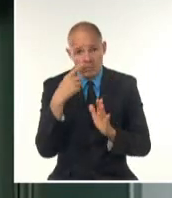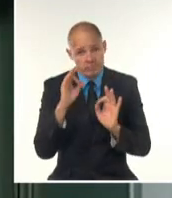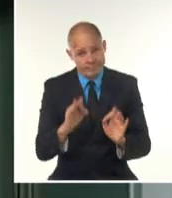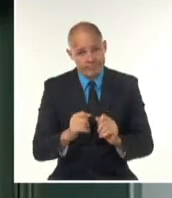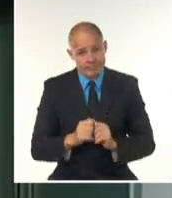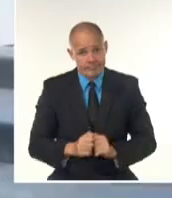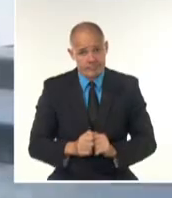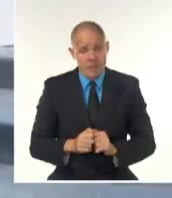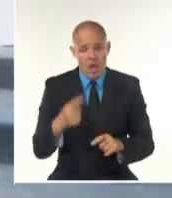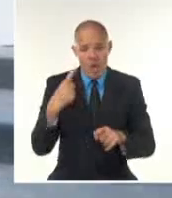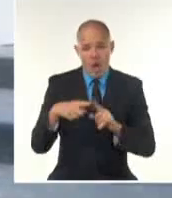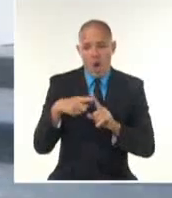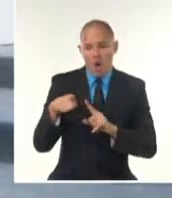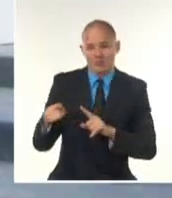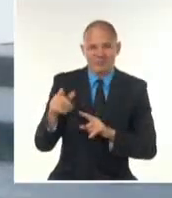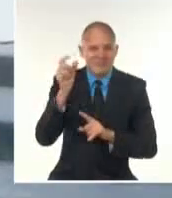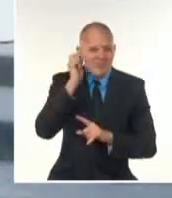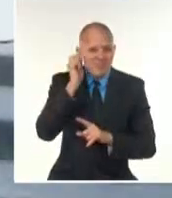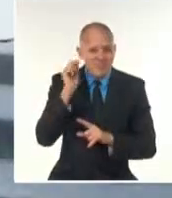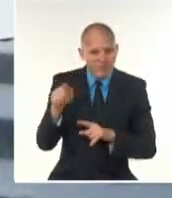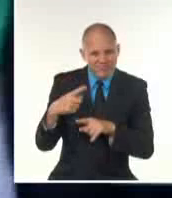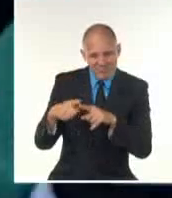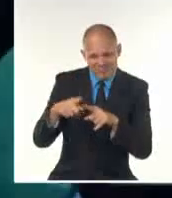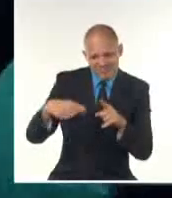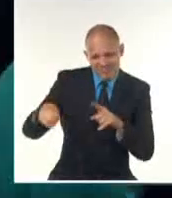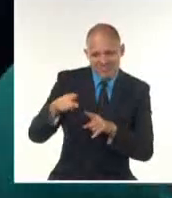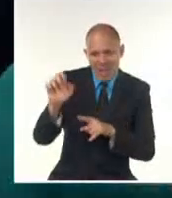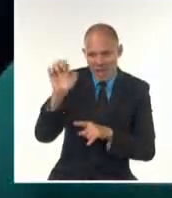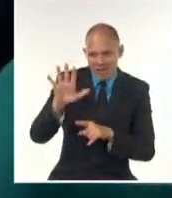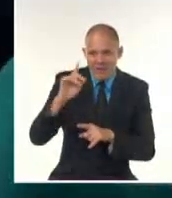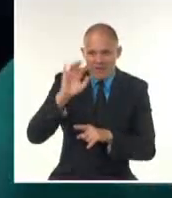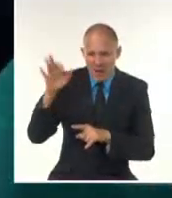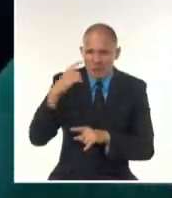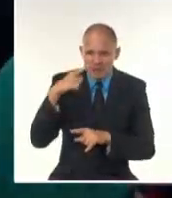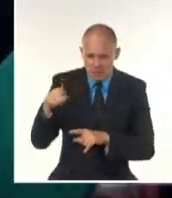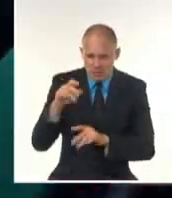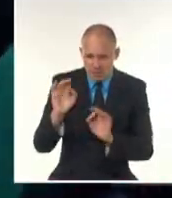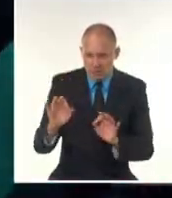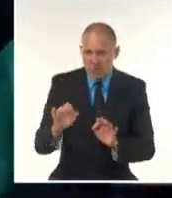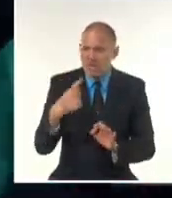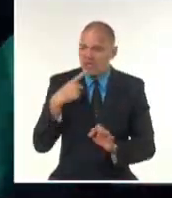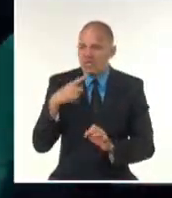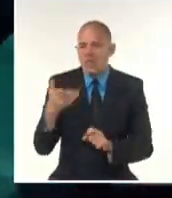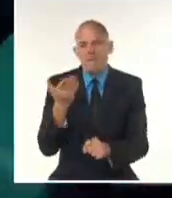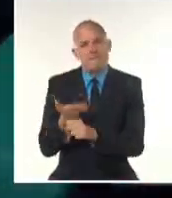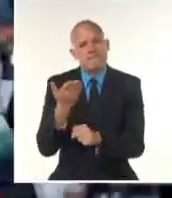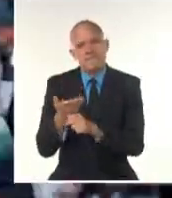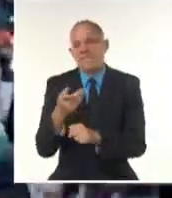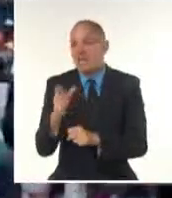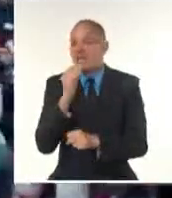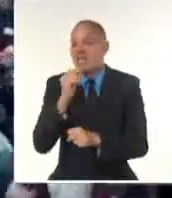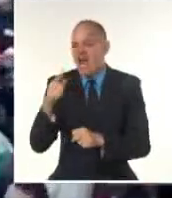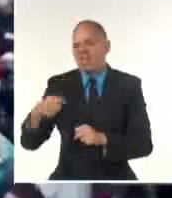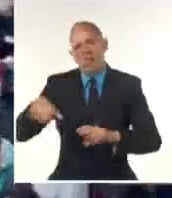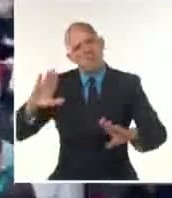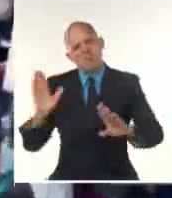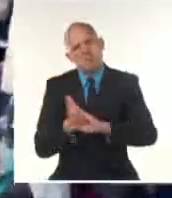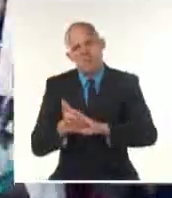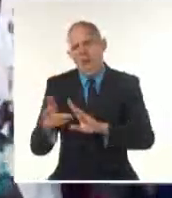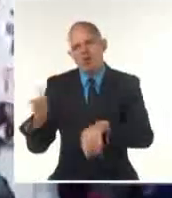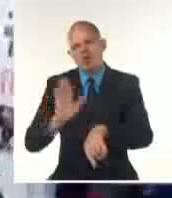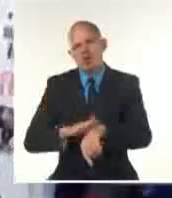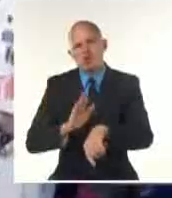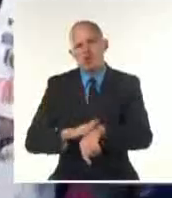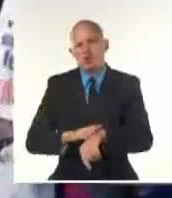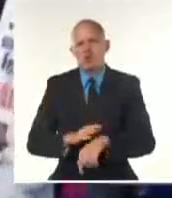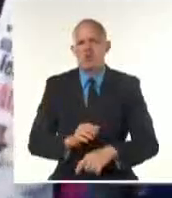izquierda Francia Insumisa para las elecciones europeas, demandó sanciones y un embargo de armas a Israel por sus crímenes en el enclave